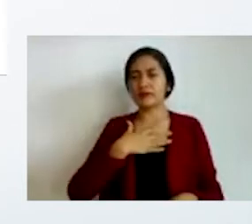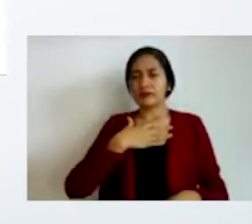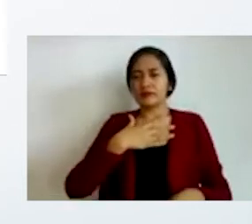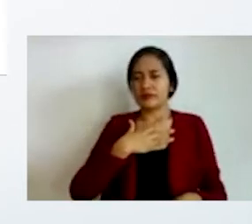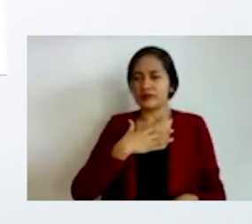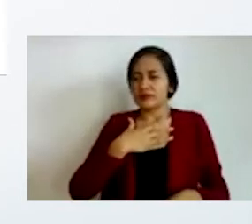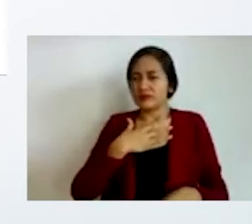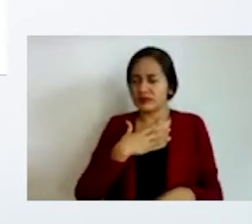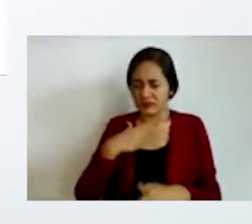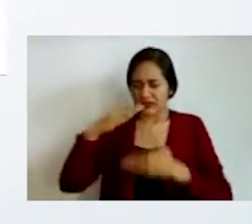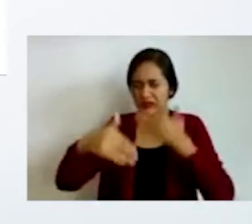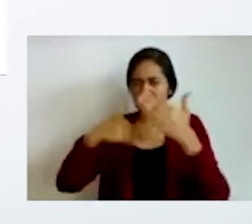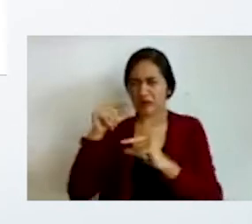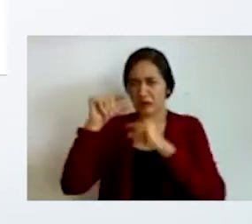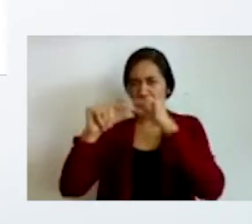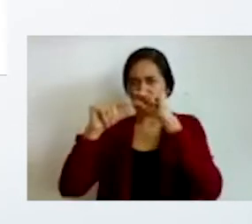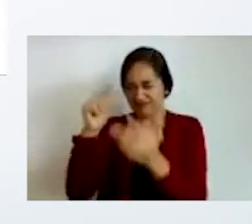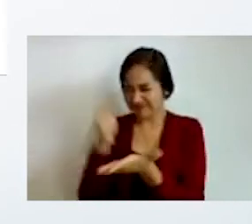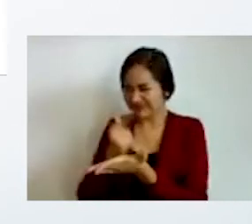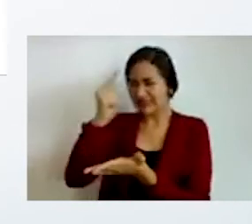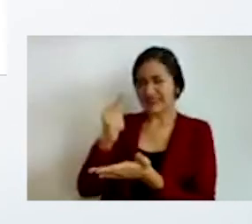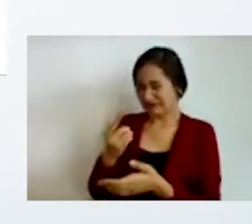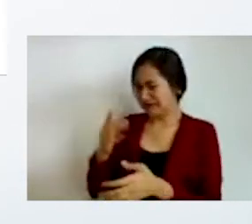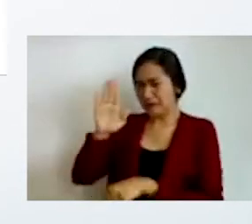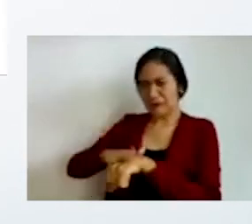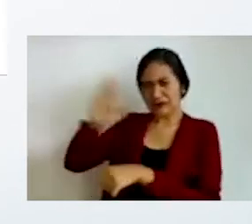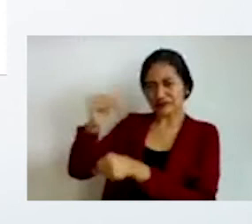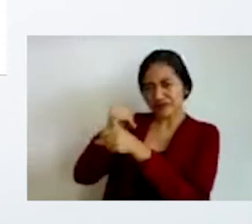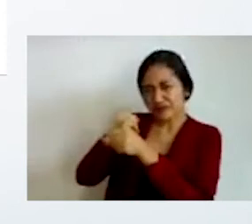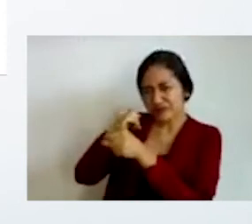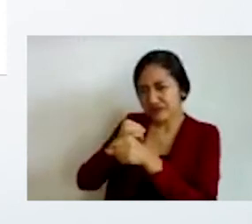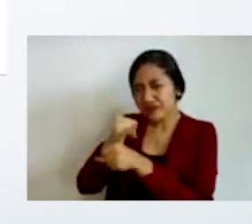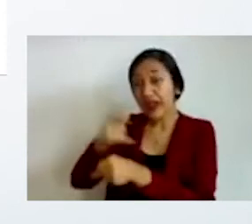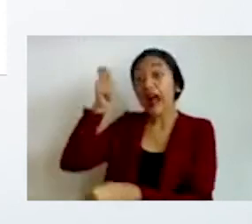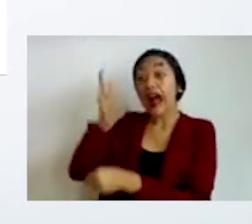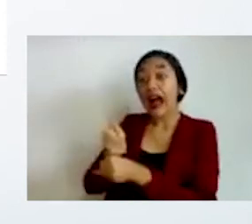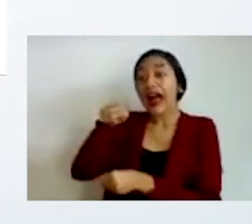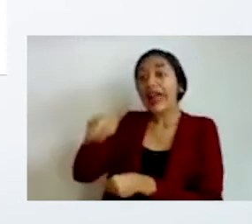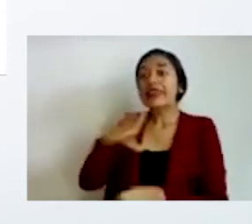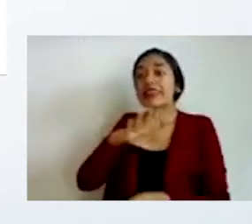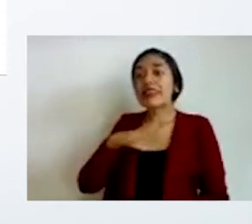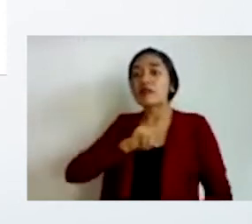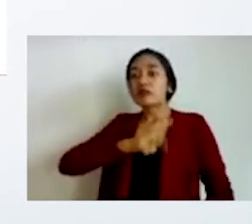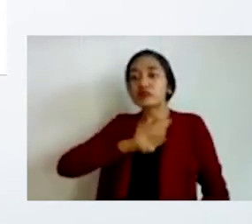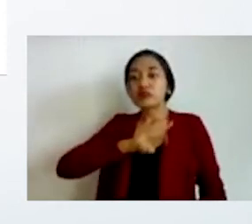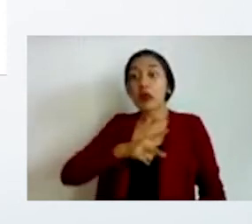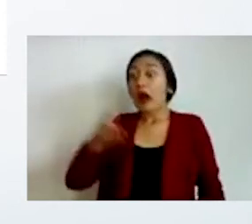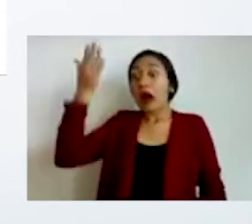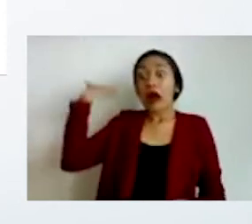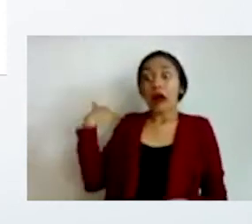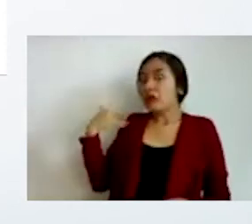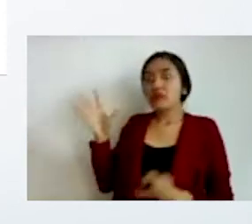se trataba de un virus que no había nunca aparecido en el mundo afectando a seres